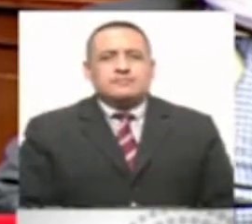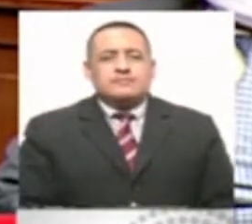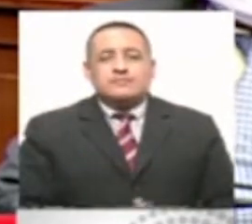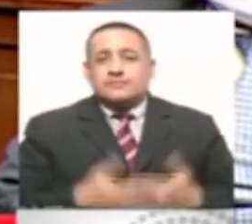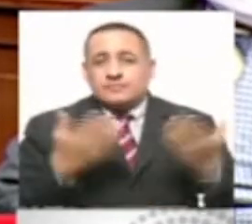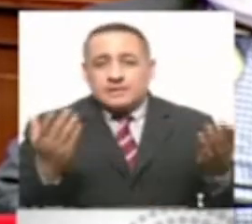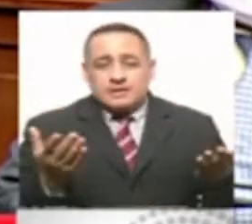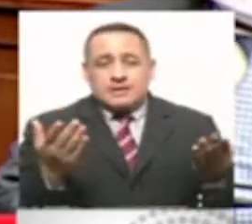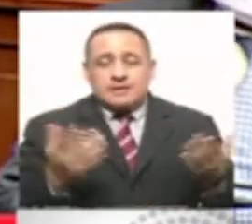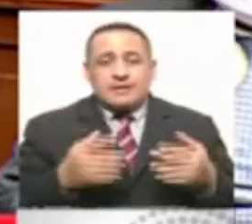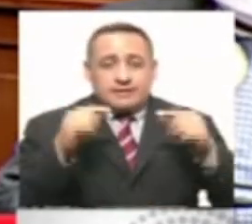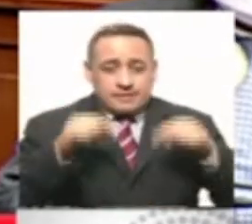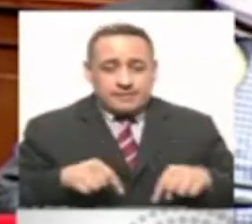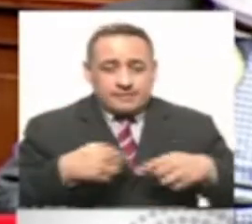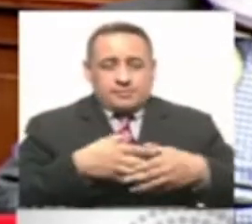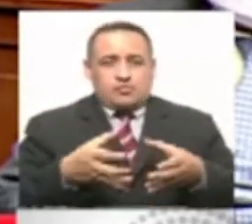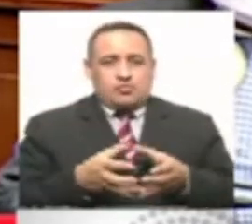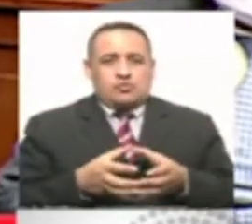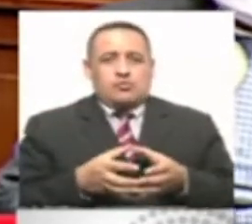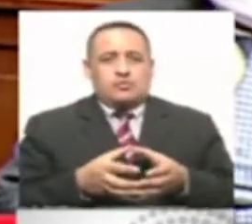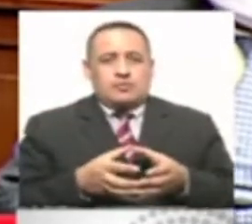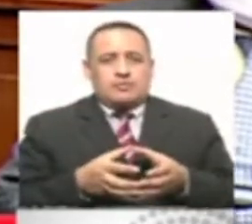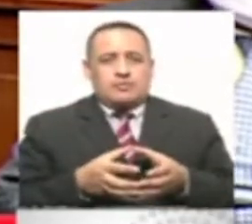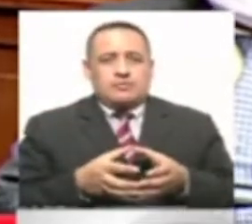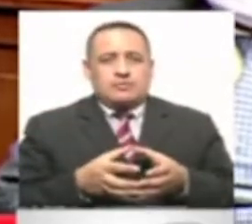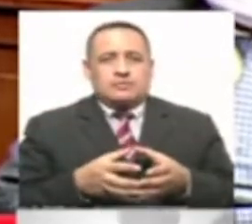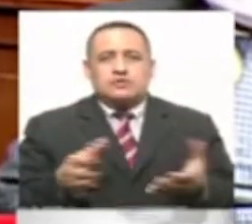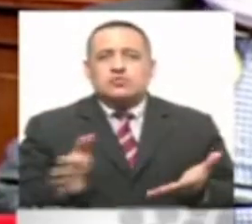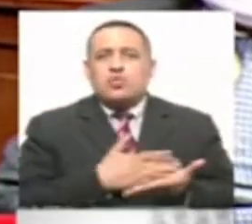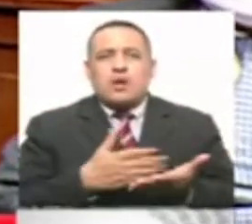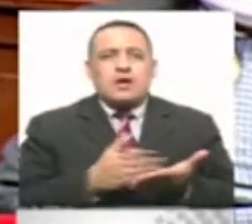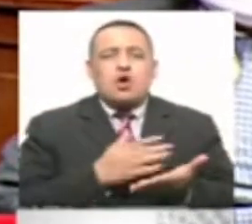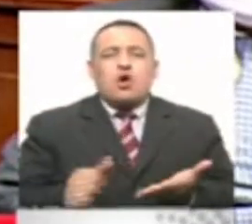Y de el sistema no había